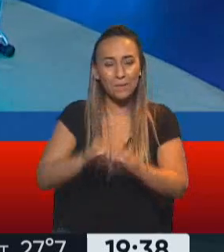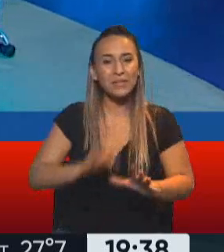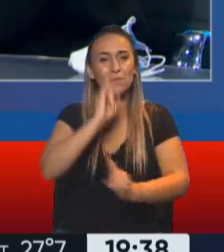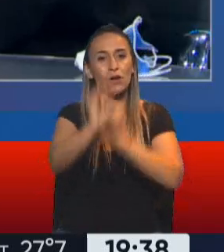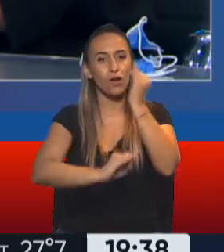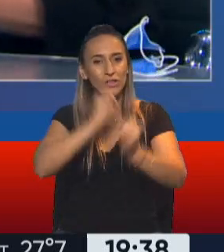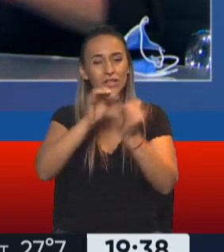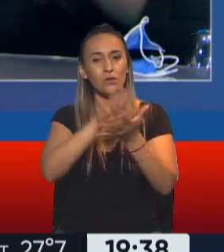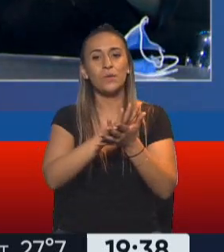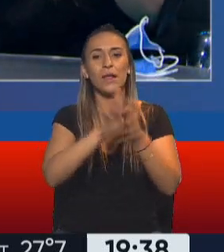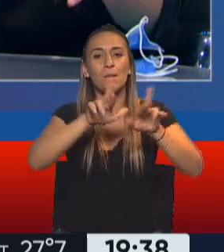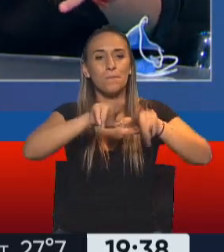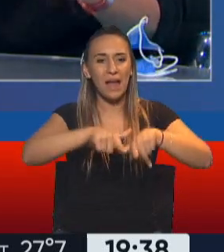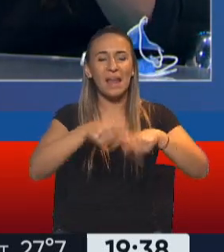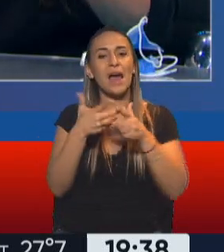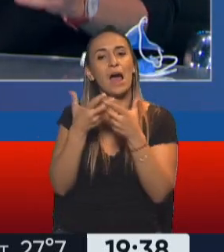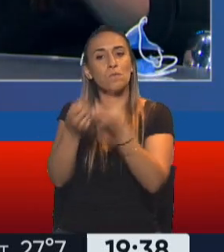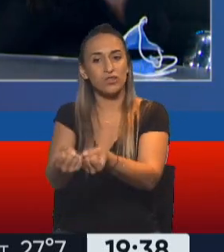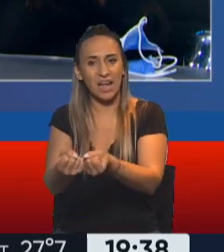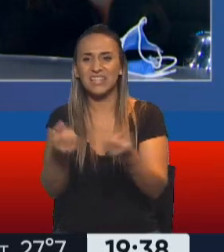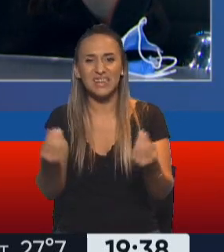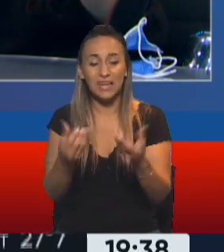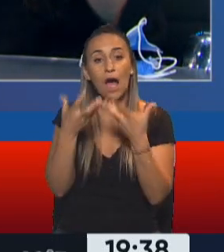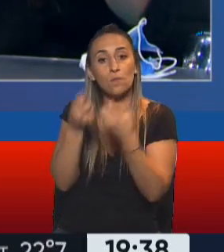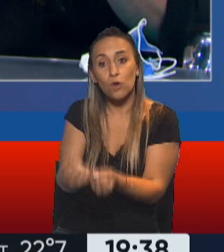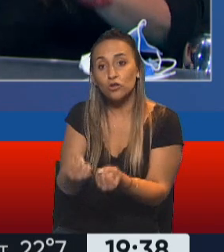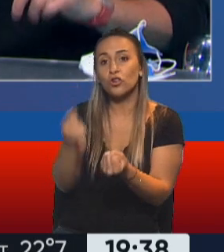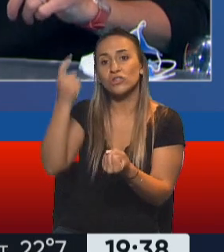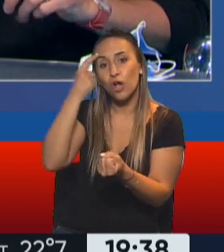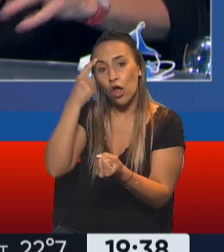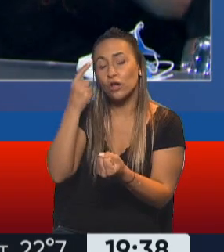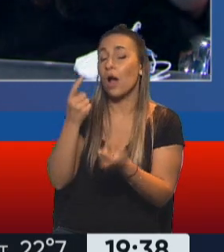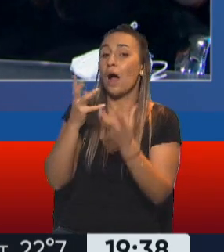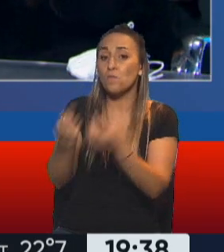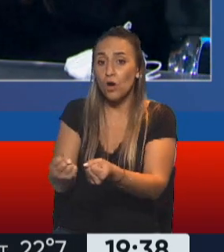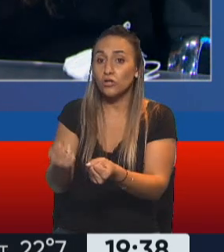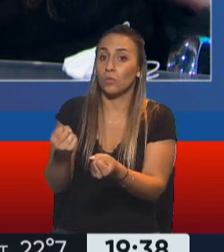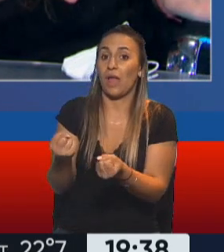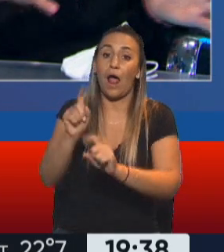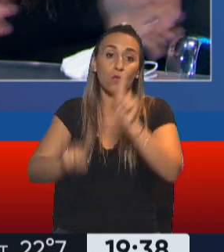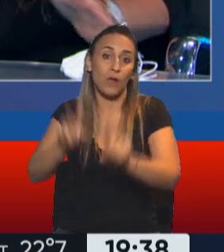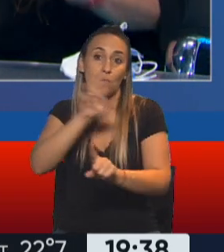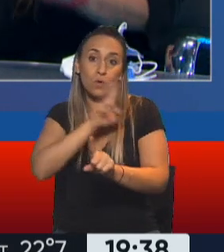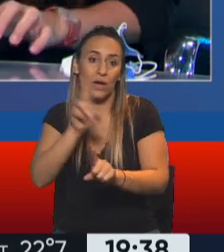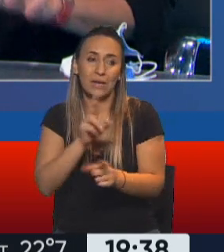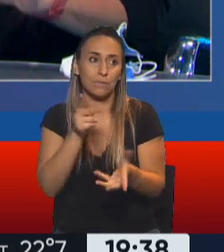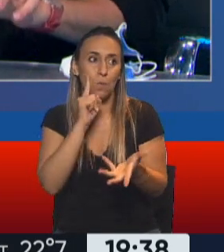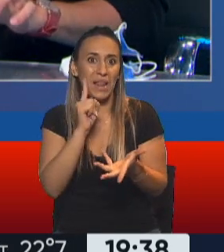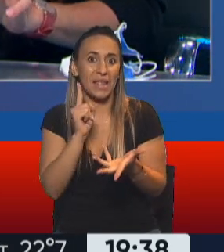asistencia económica y psicosocial a quien está en riesgo por la violencia por motivo de género y no tiene recursos.